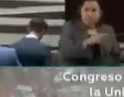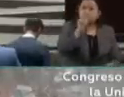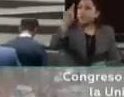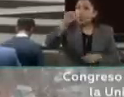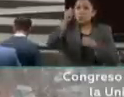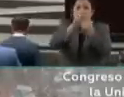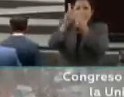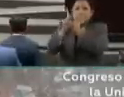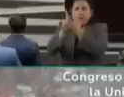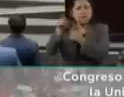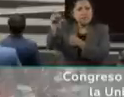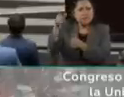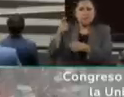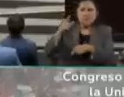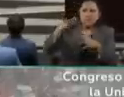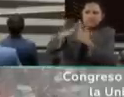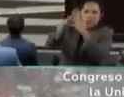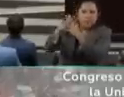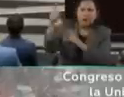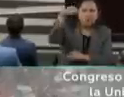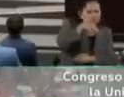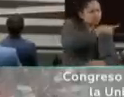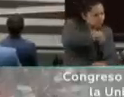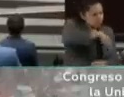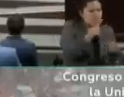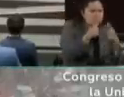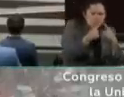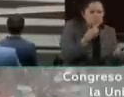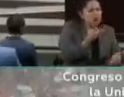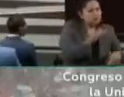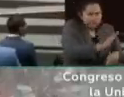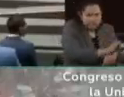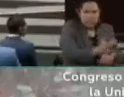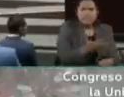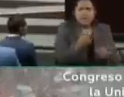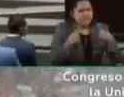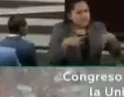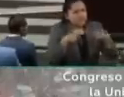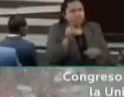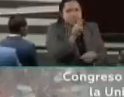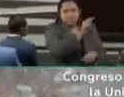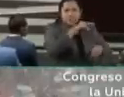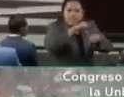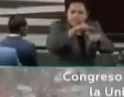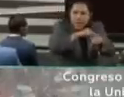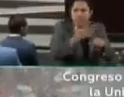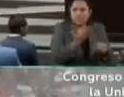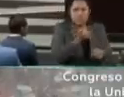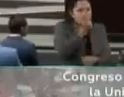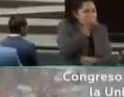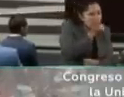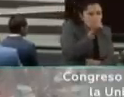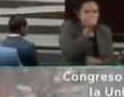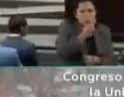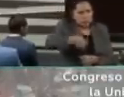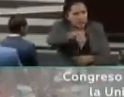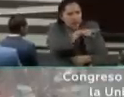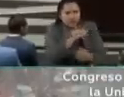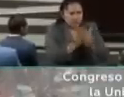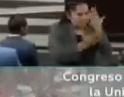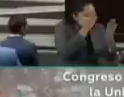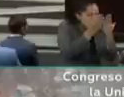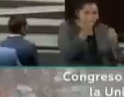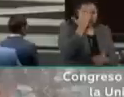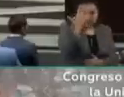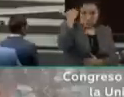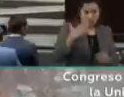que se solidarizó con los ferrocarrileros, los médicos y los estudiantes masacrados en la Plaza de las Tres Culturas,